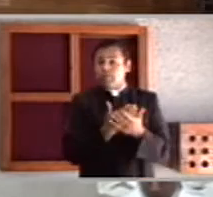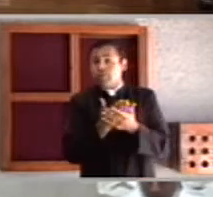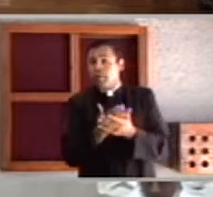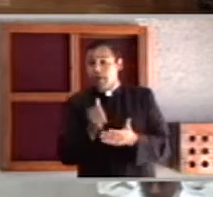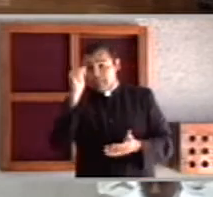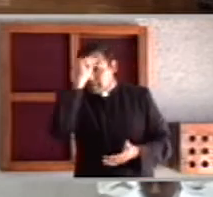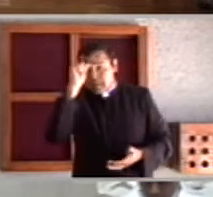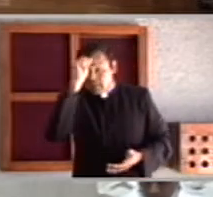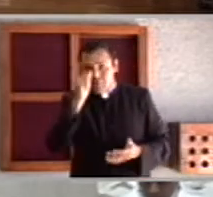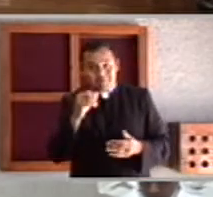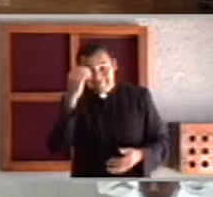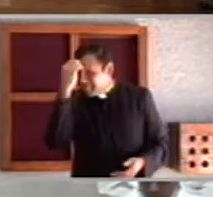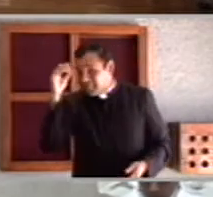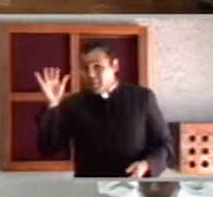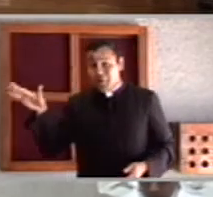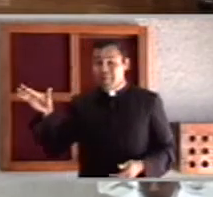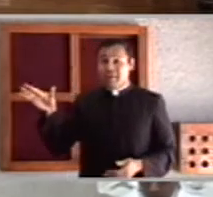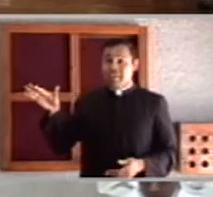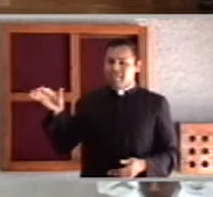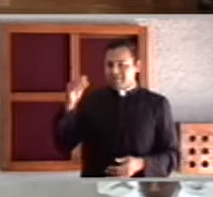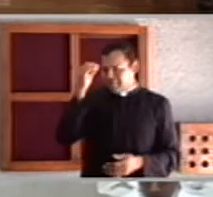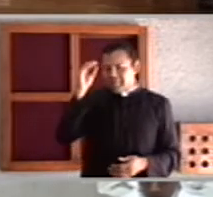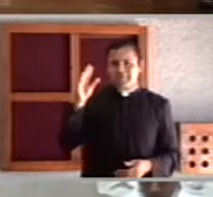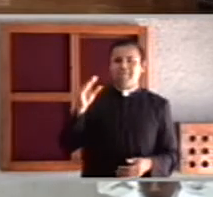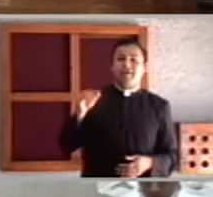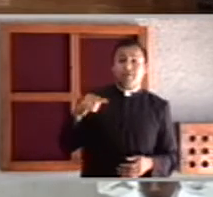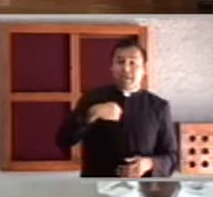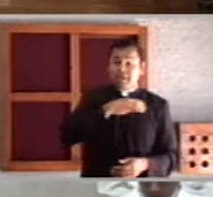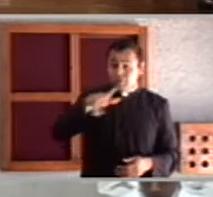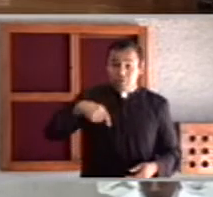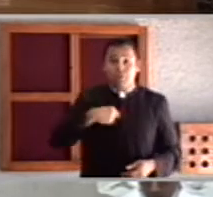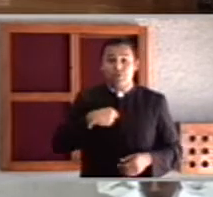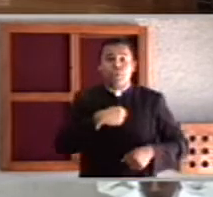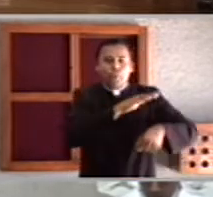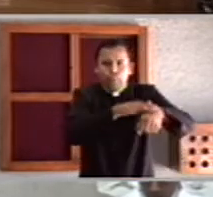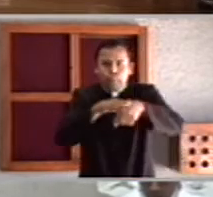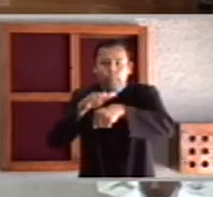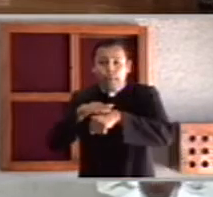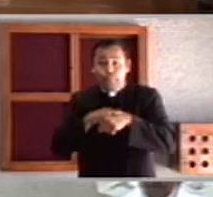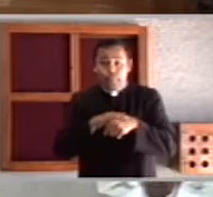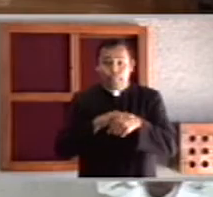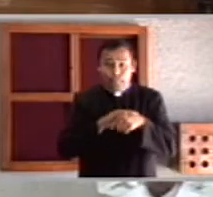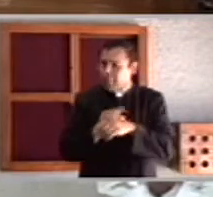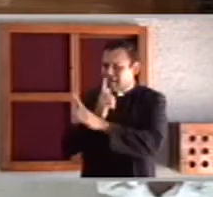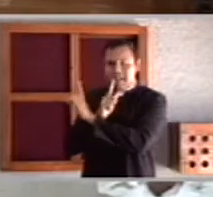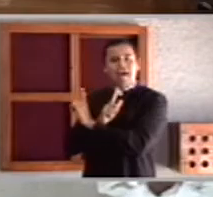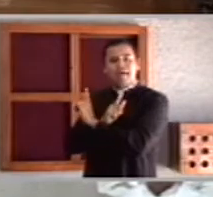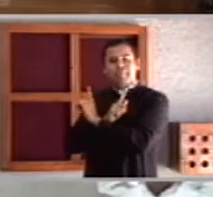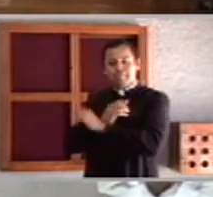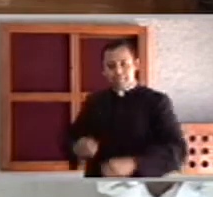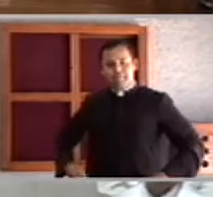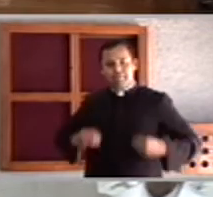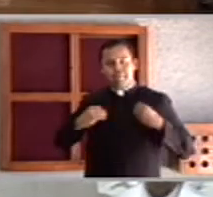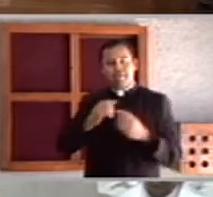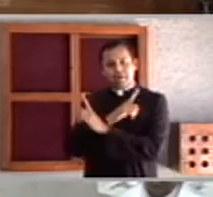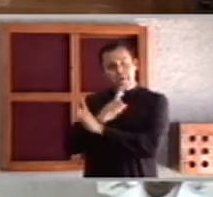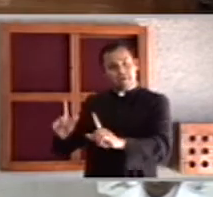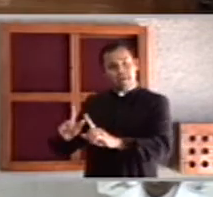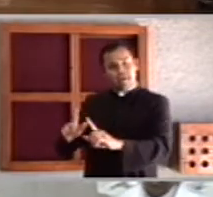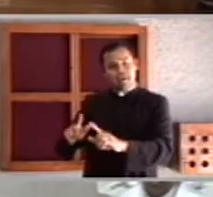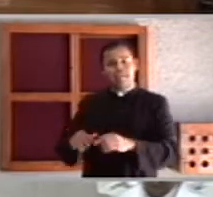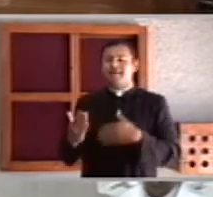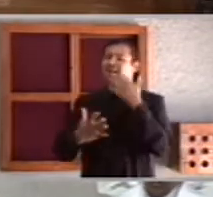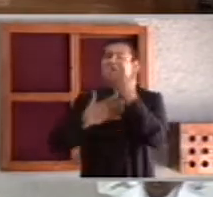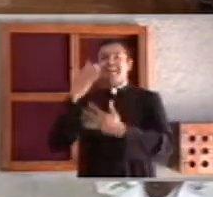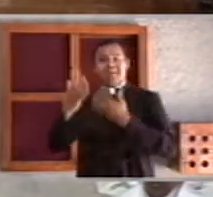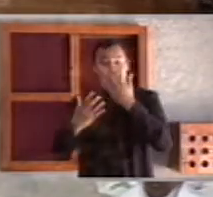hermanos sacerdotes, hemos sido llamados a vivir la libertad, la alegría